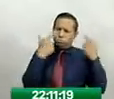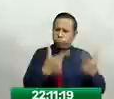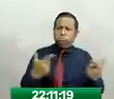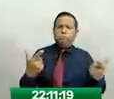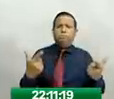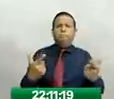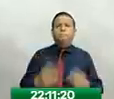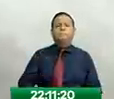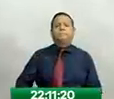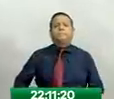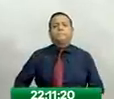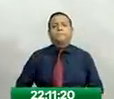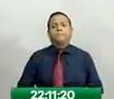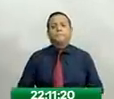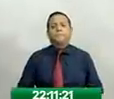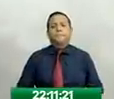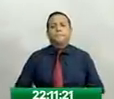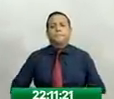informó Adriana Peralta.